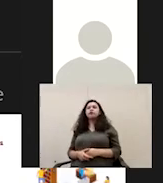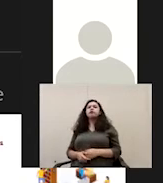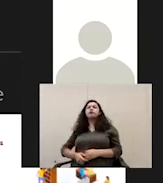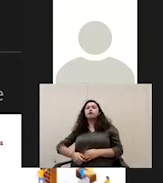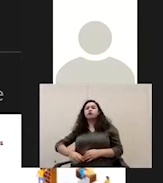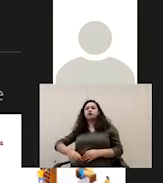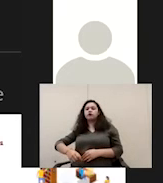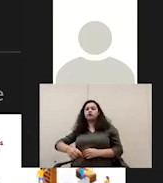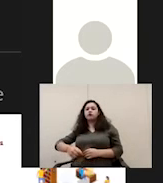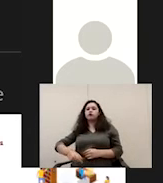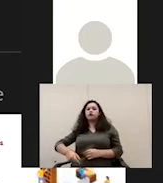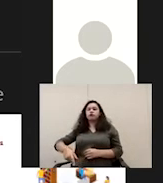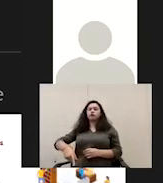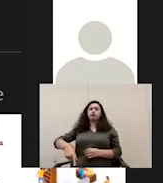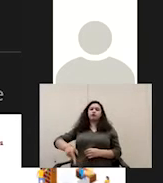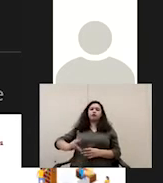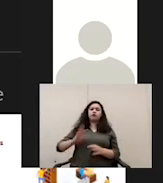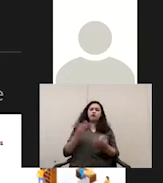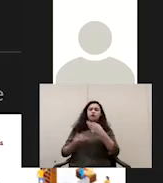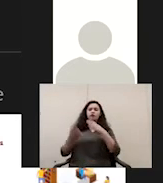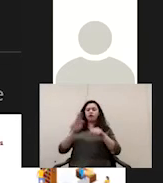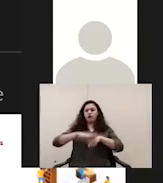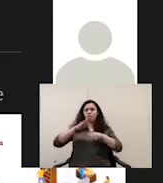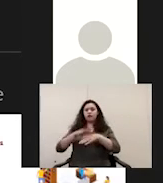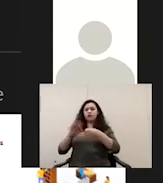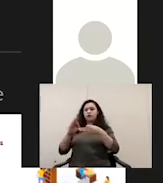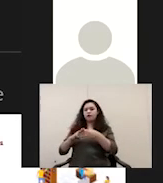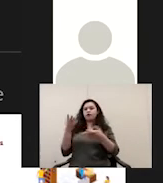a acudir de manera más frecuente.